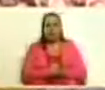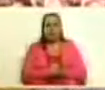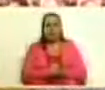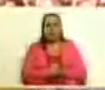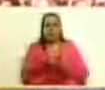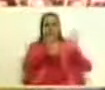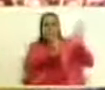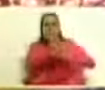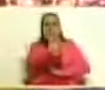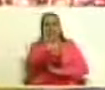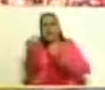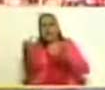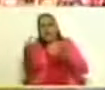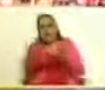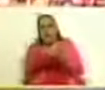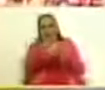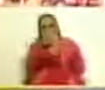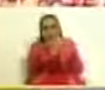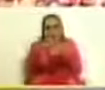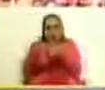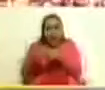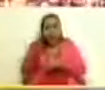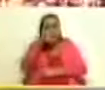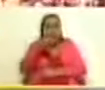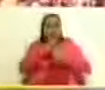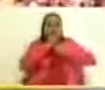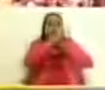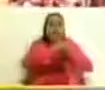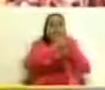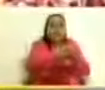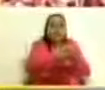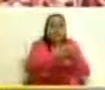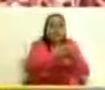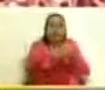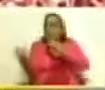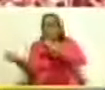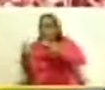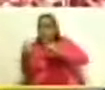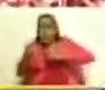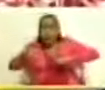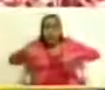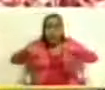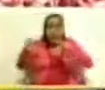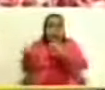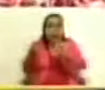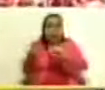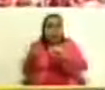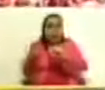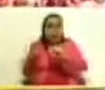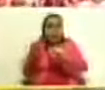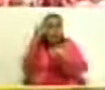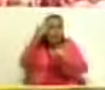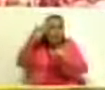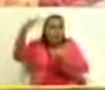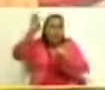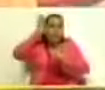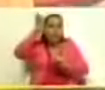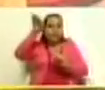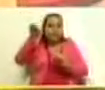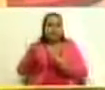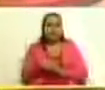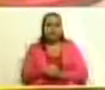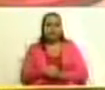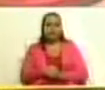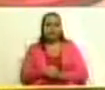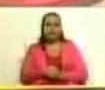63.000 asambleas, presidente, de gente que habló, que discutió, pero que sobre todo soñó el futuro. Y